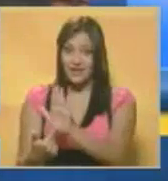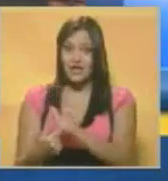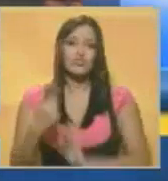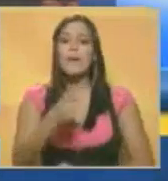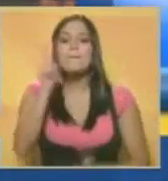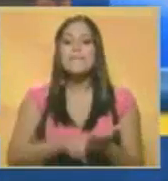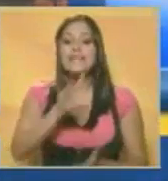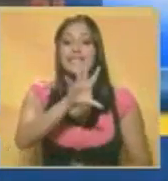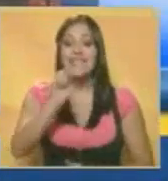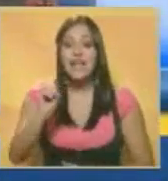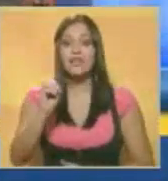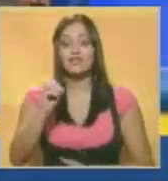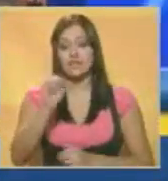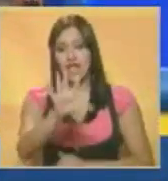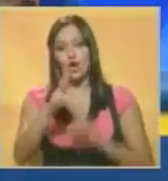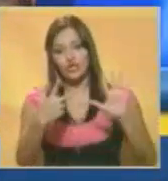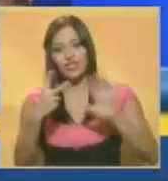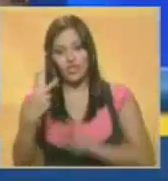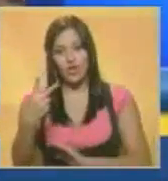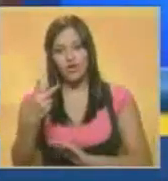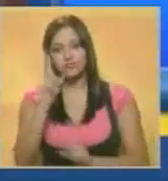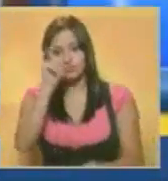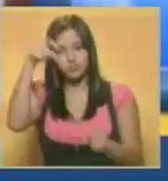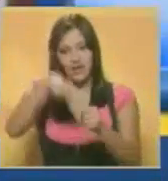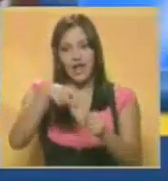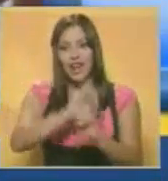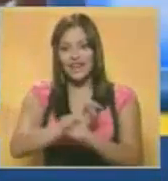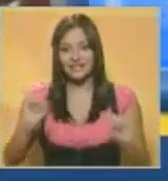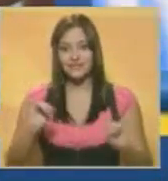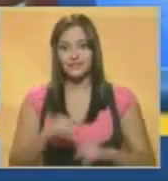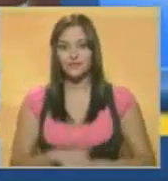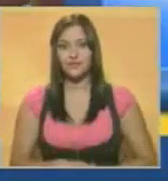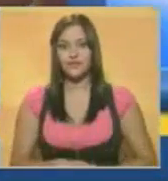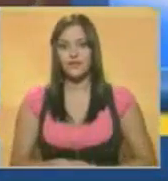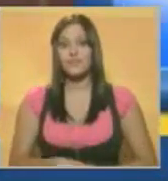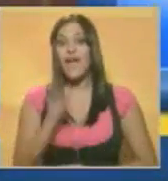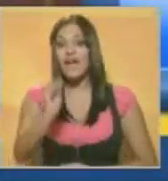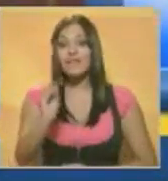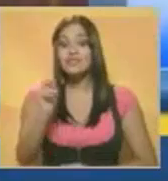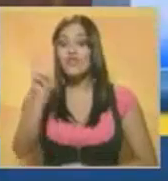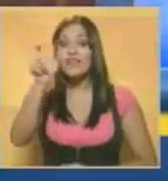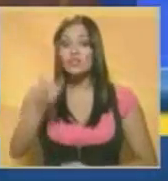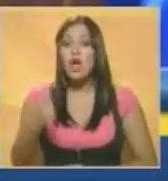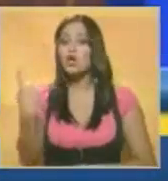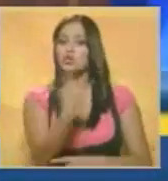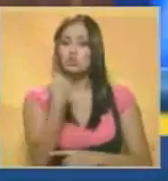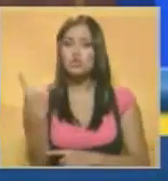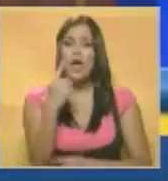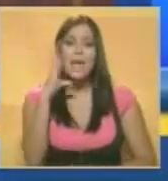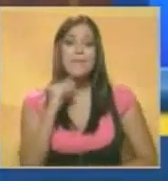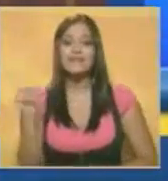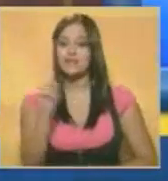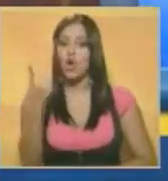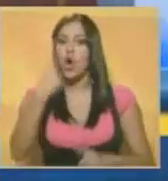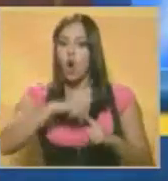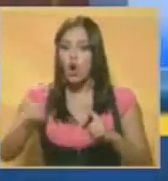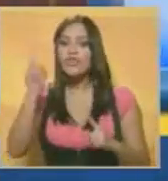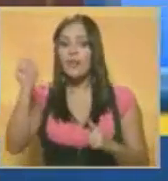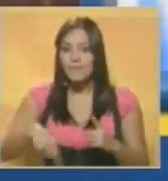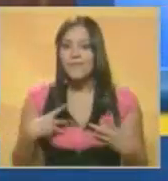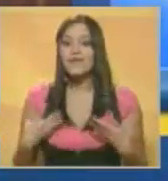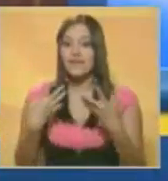solo 1.582 cruzaron la meta. Vale destacar que Baroni no estuvo solo en esta experiencia. Otro